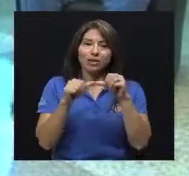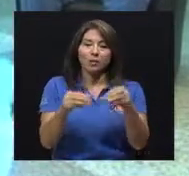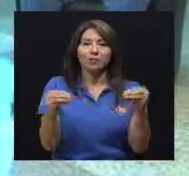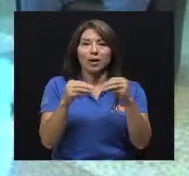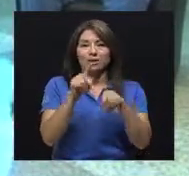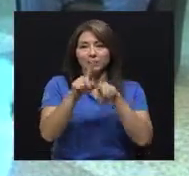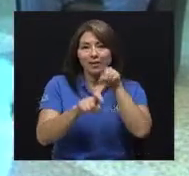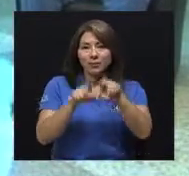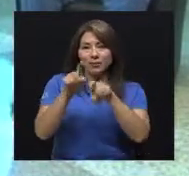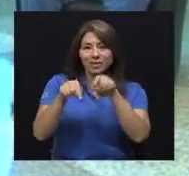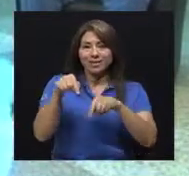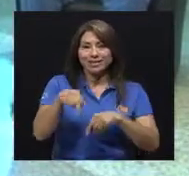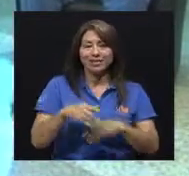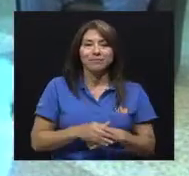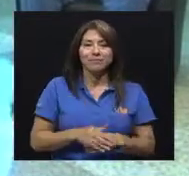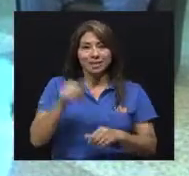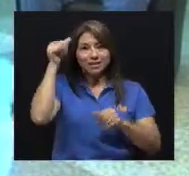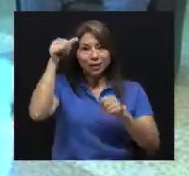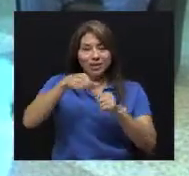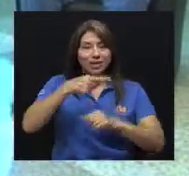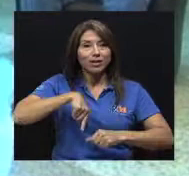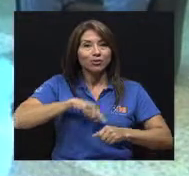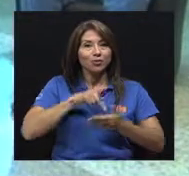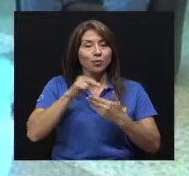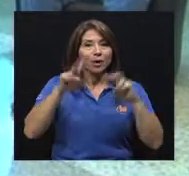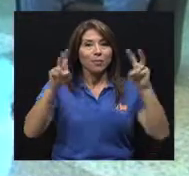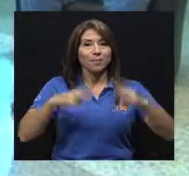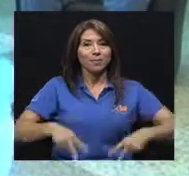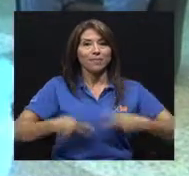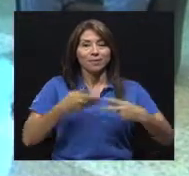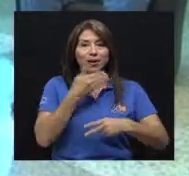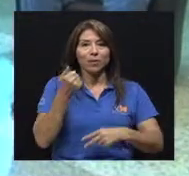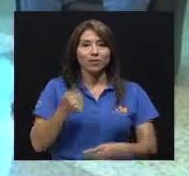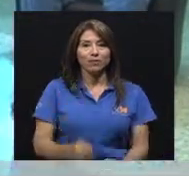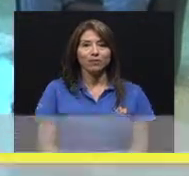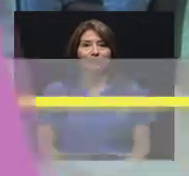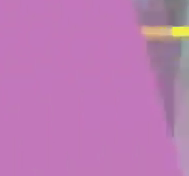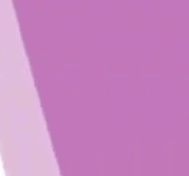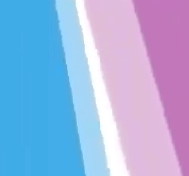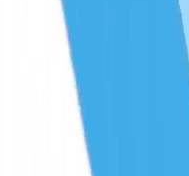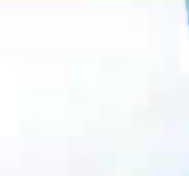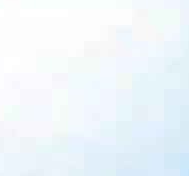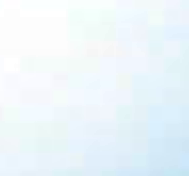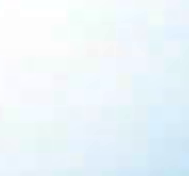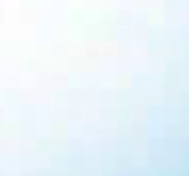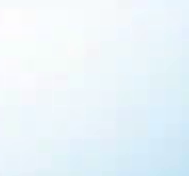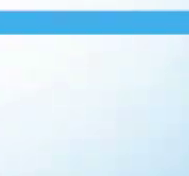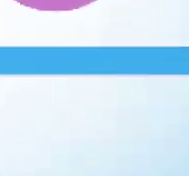luego continuar con más de las preguntas que tenemos aquí pendientes. Recuerde que somos Vivir Mejor.